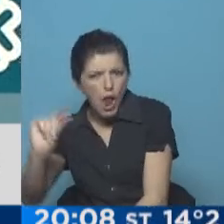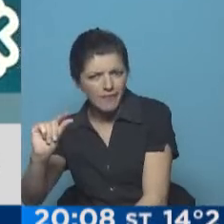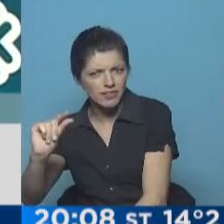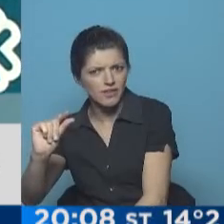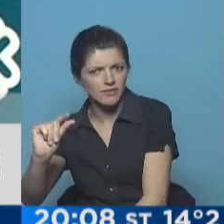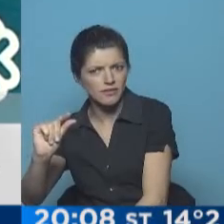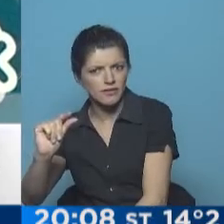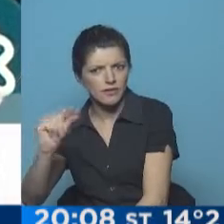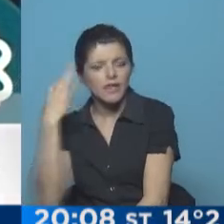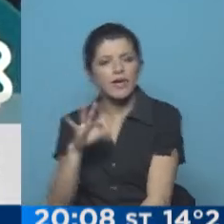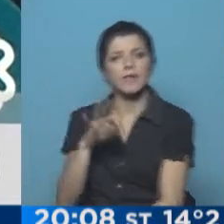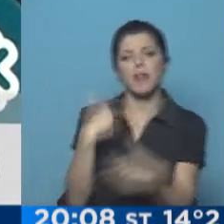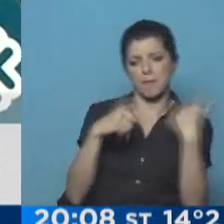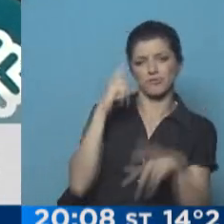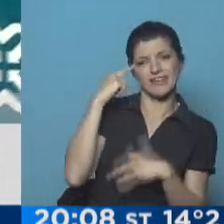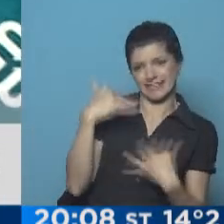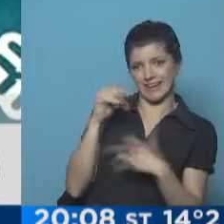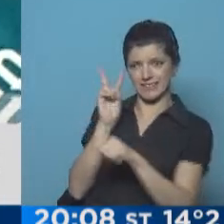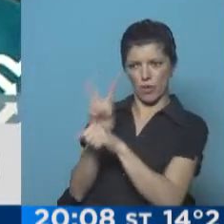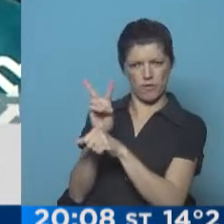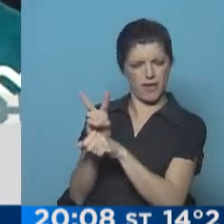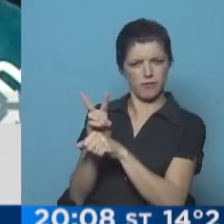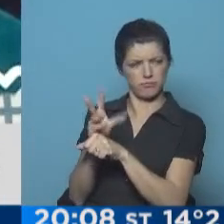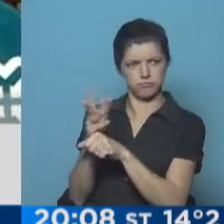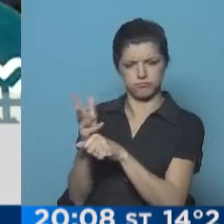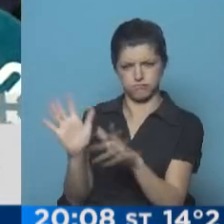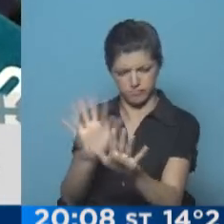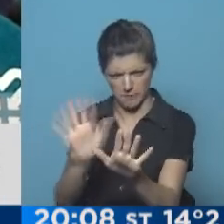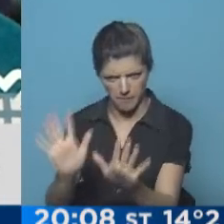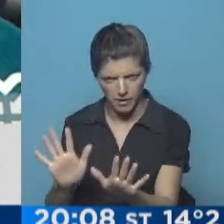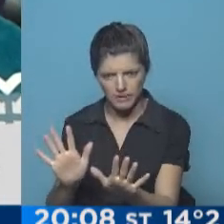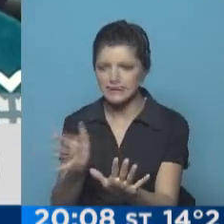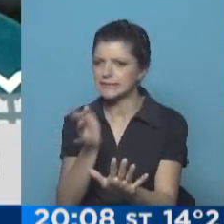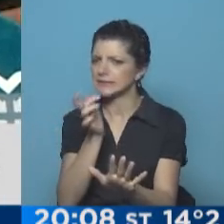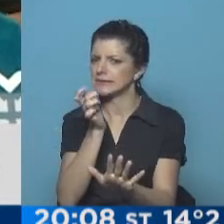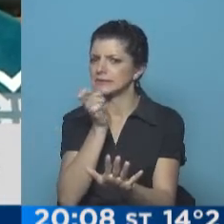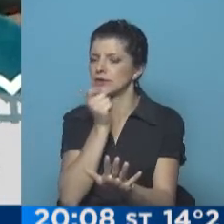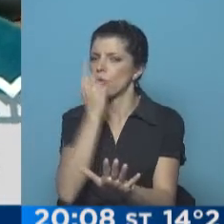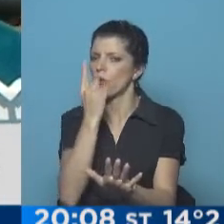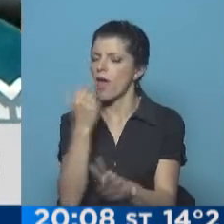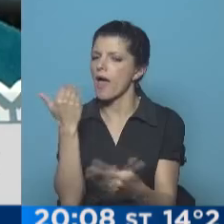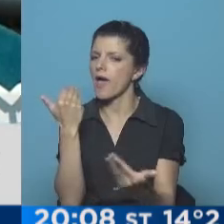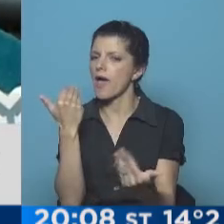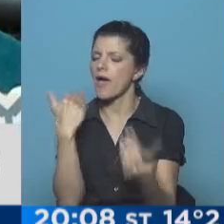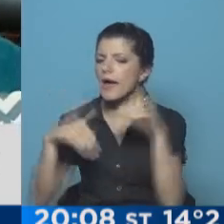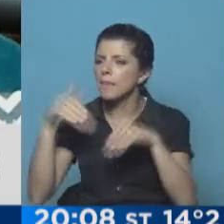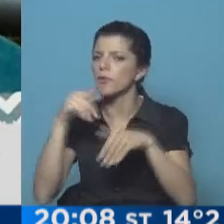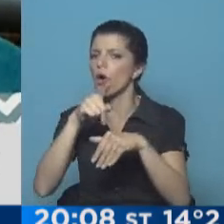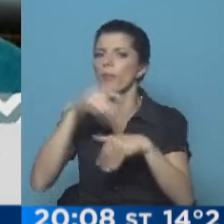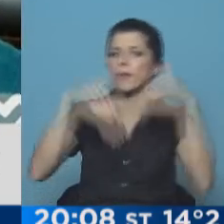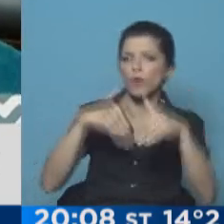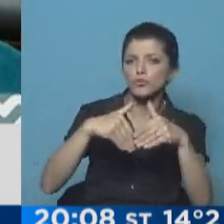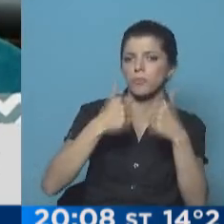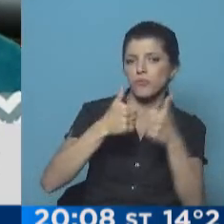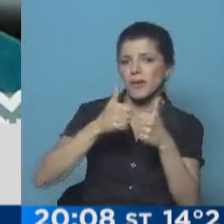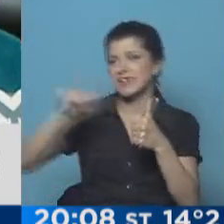ser cuidados por los electores inteligentes, ¿no? Con lo cual, si no hay un ejemplo del voto calificado y del desprecio por